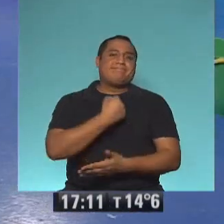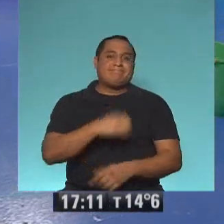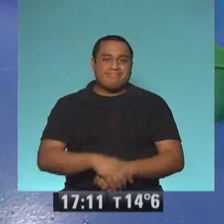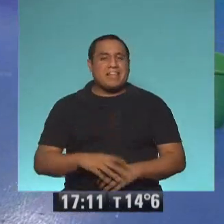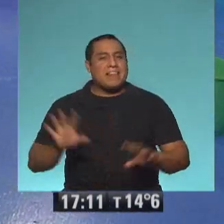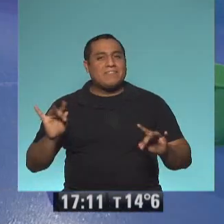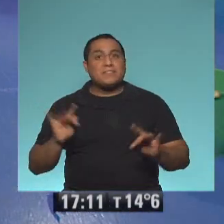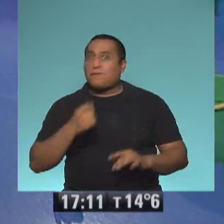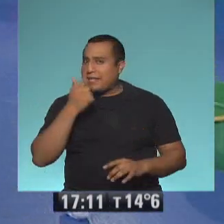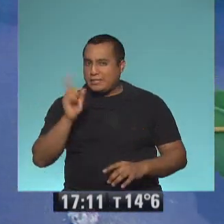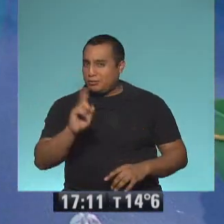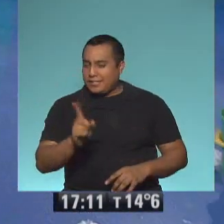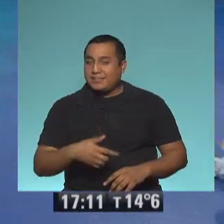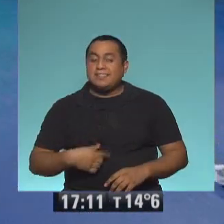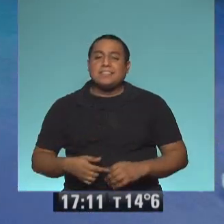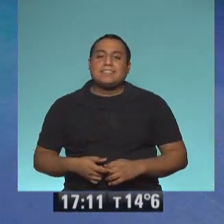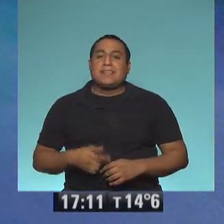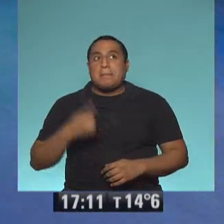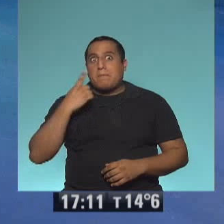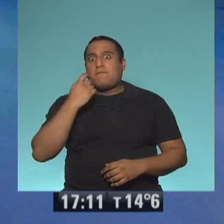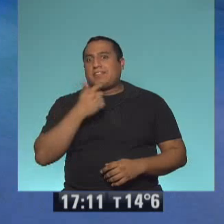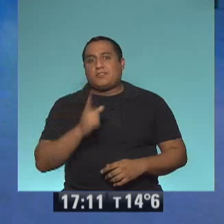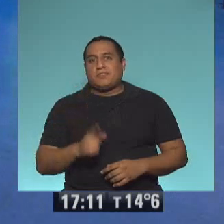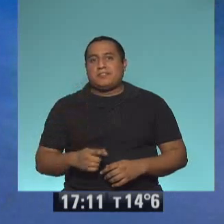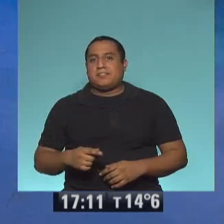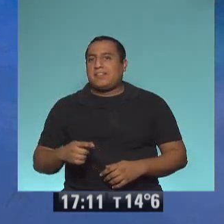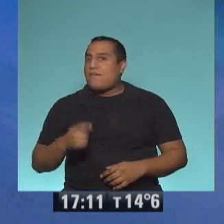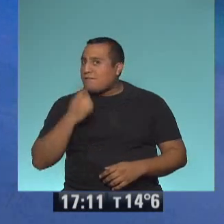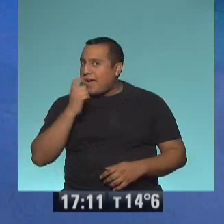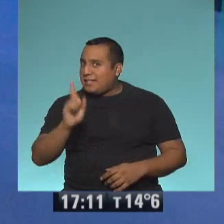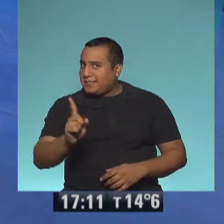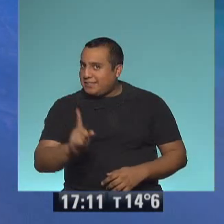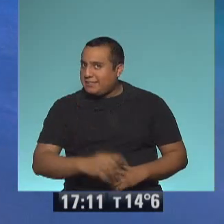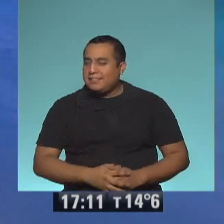para ver más si quiere más fácil pero no no no